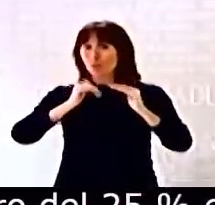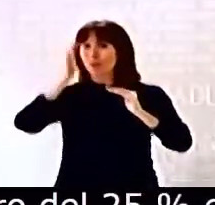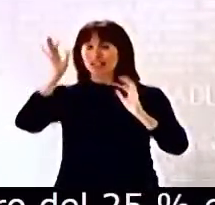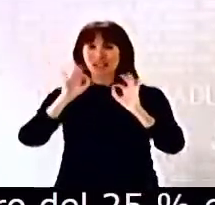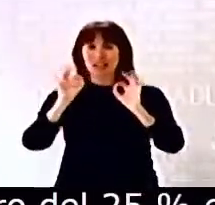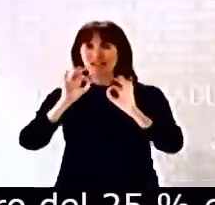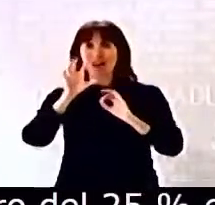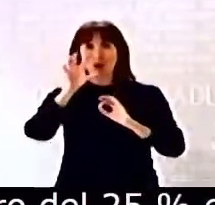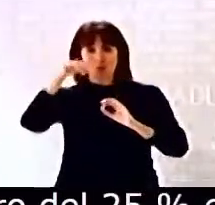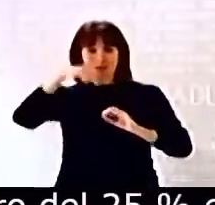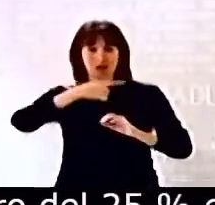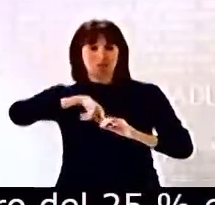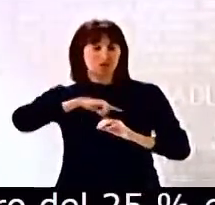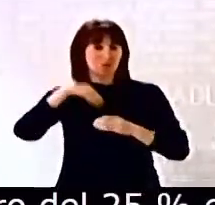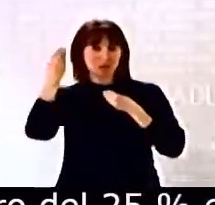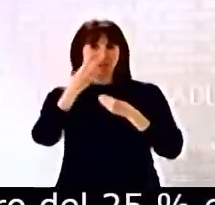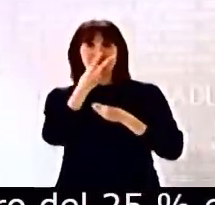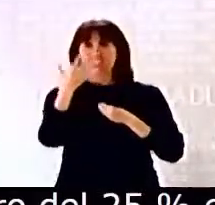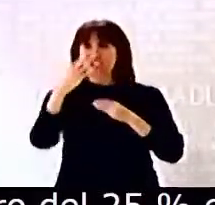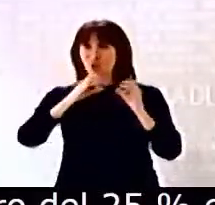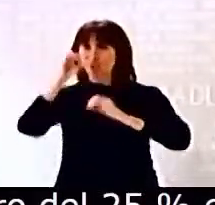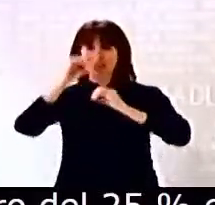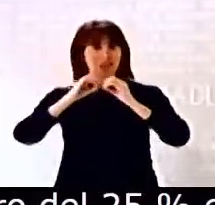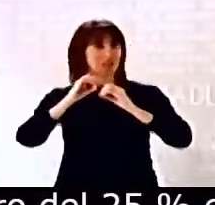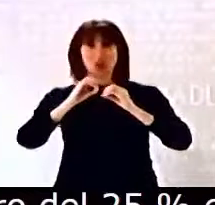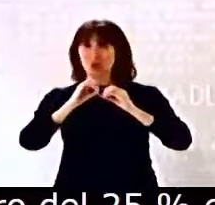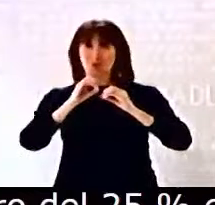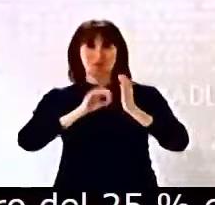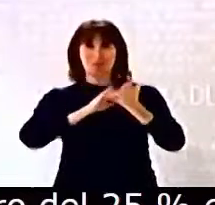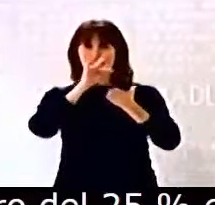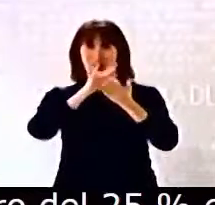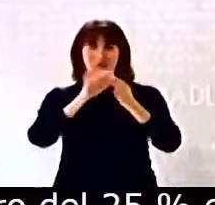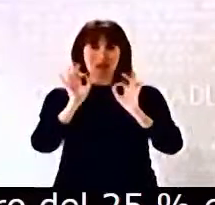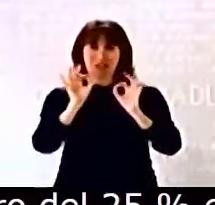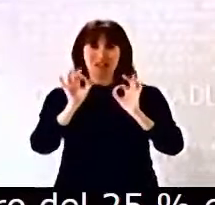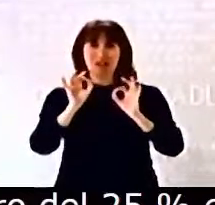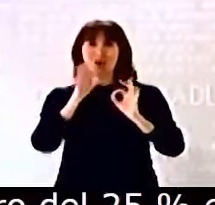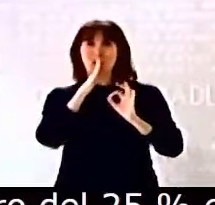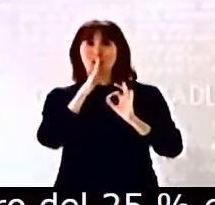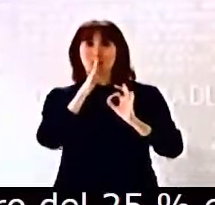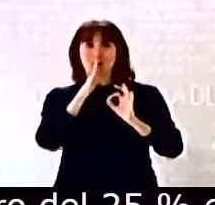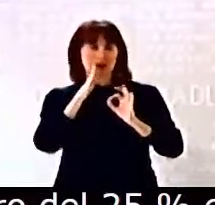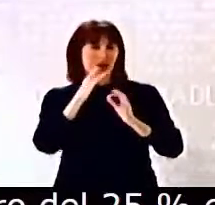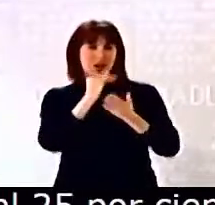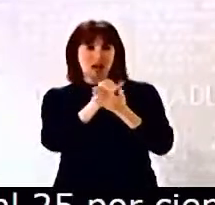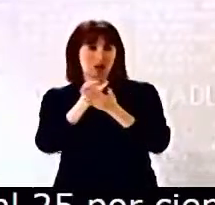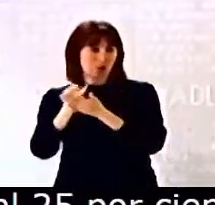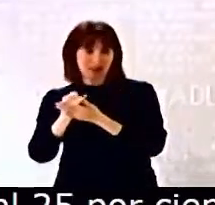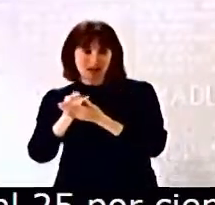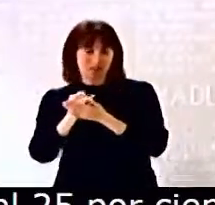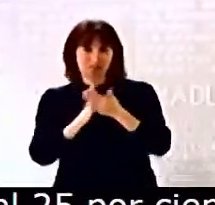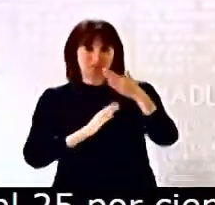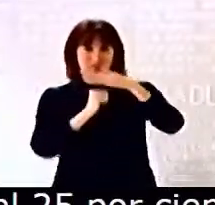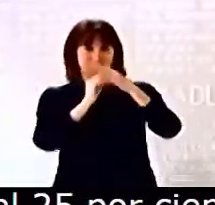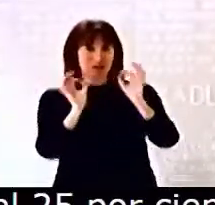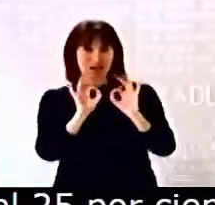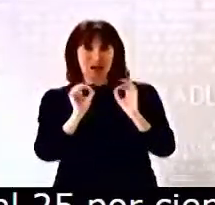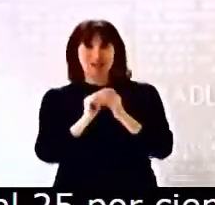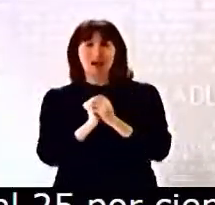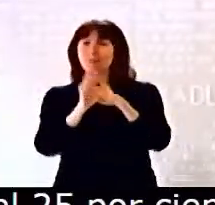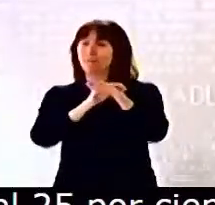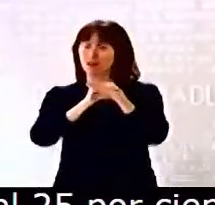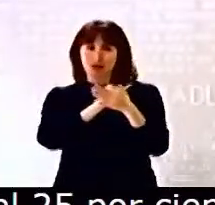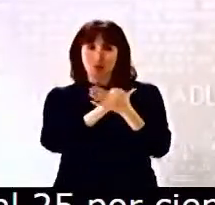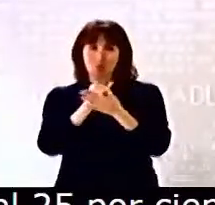autónoma no creo que llegue al 25%. En ningún caso ha llegado en las dosis analizadas, en las